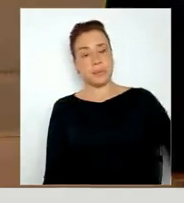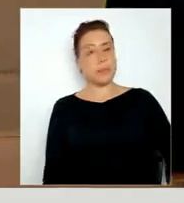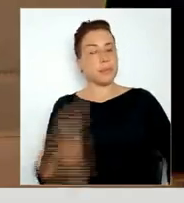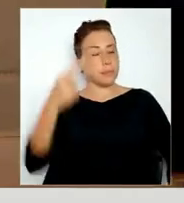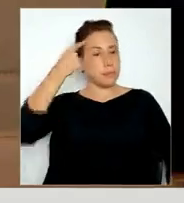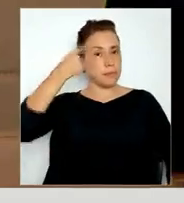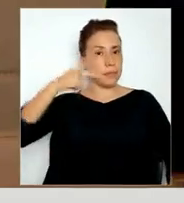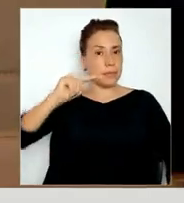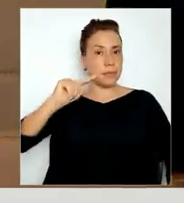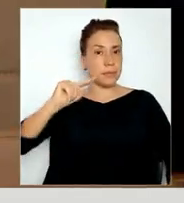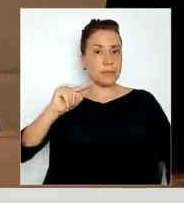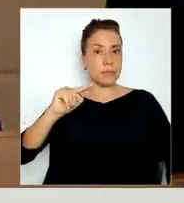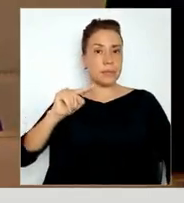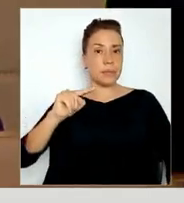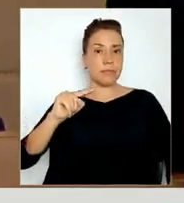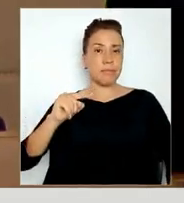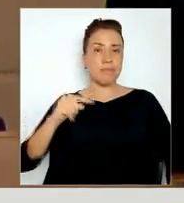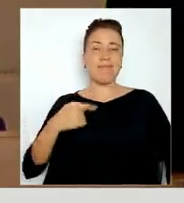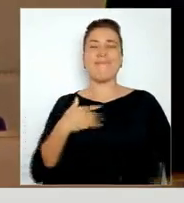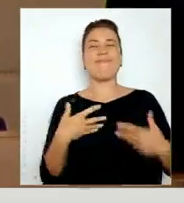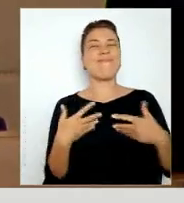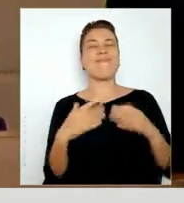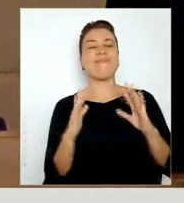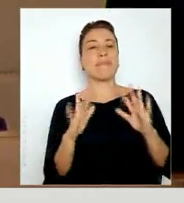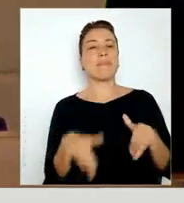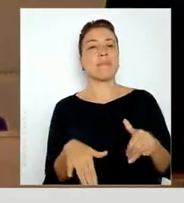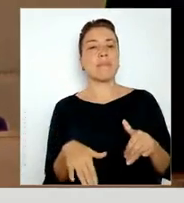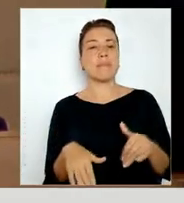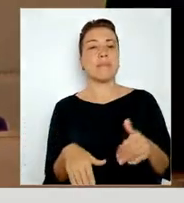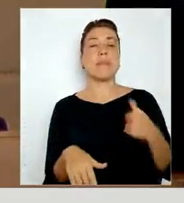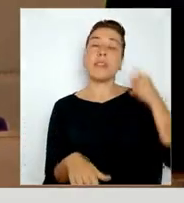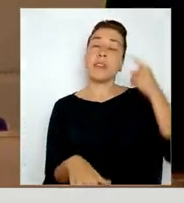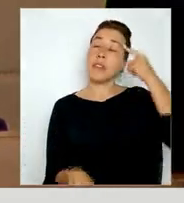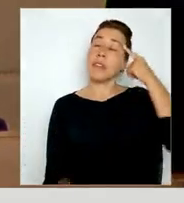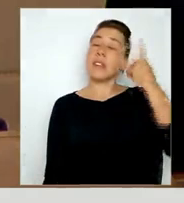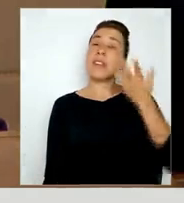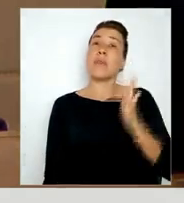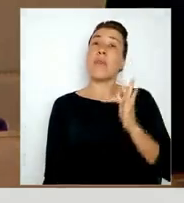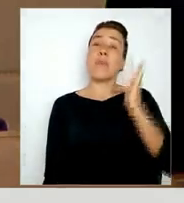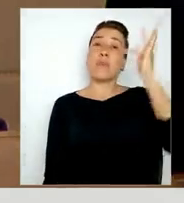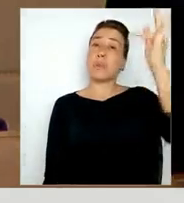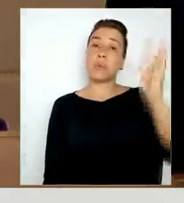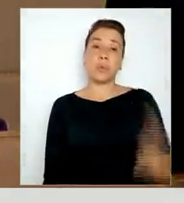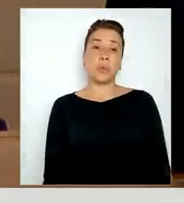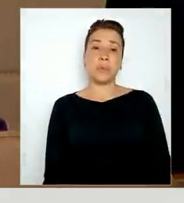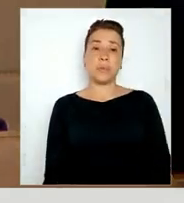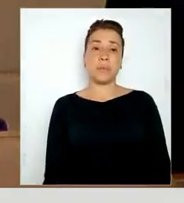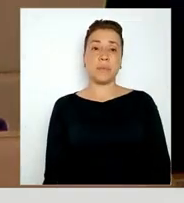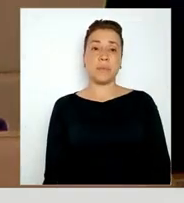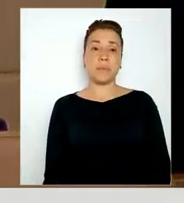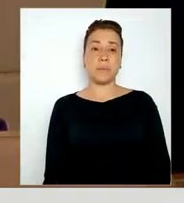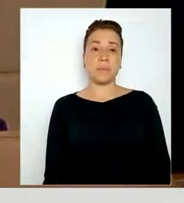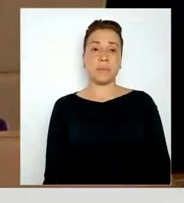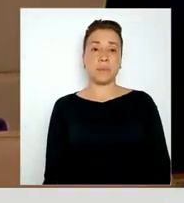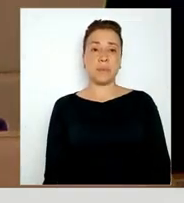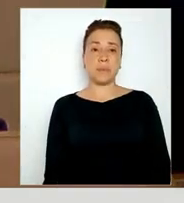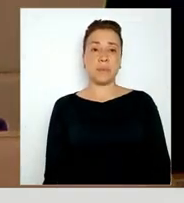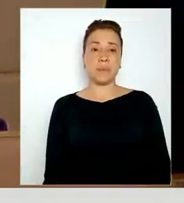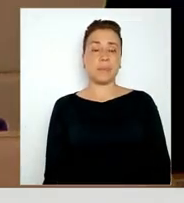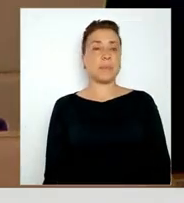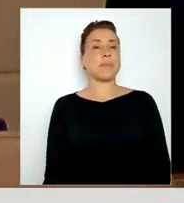desalentado por mi visión de futuro gracias a diputado Kaiser le damos la palabra